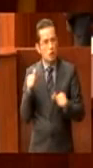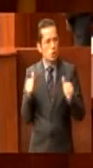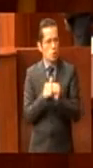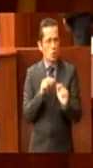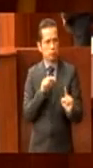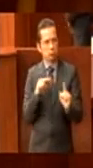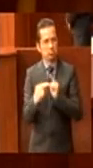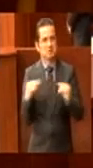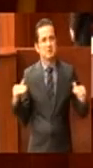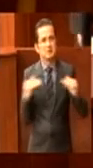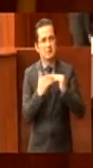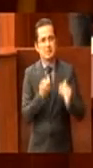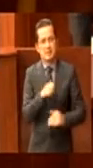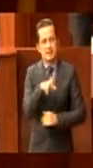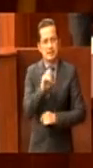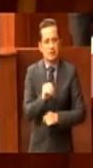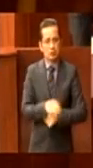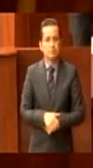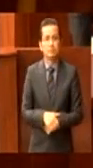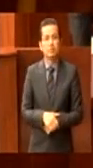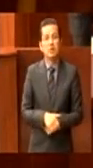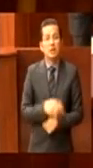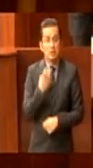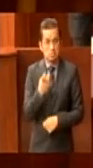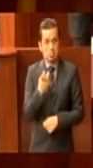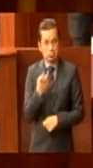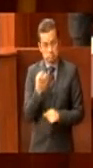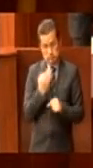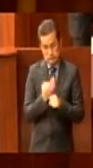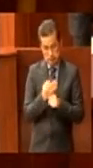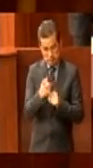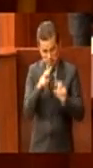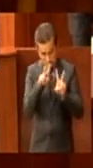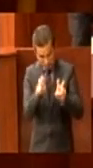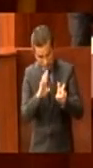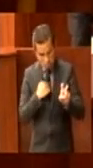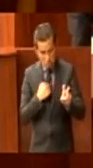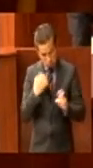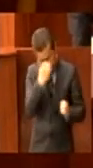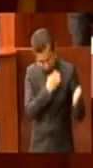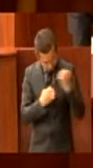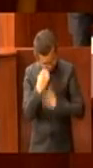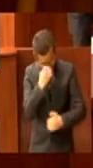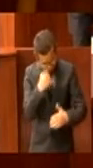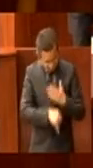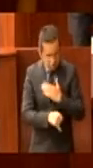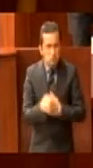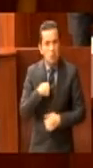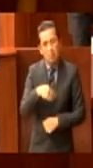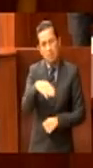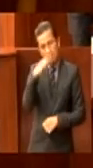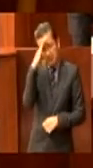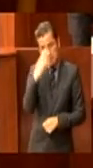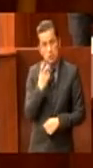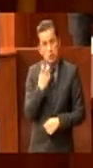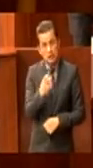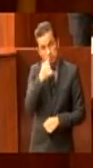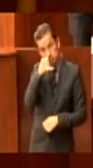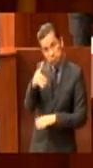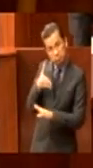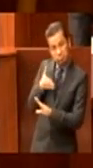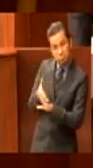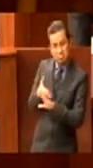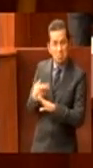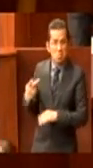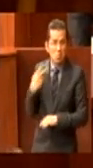analice el asunto que se somete a nuestra consideración consideró que no se actualiza la violencia